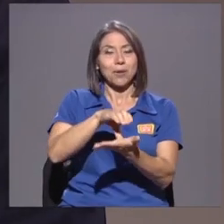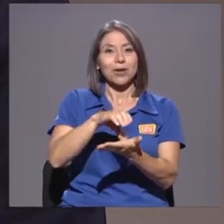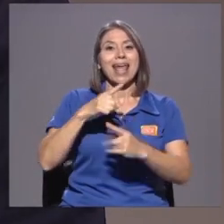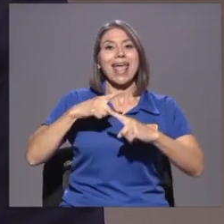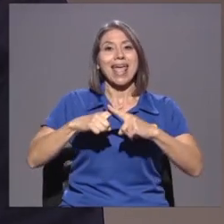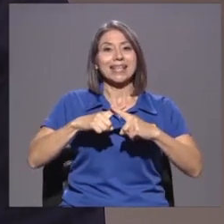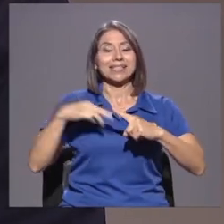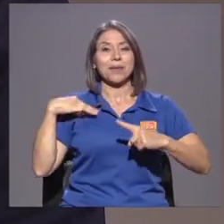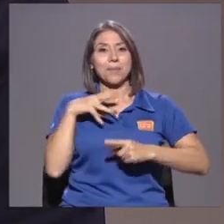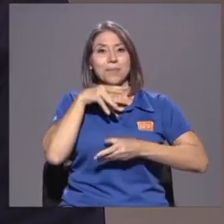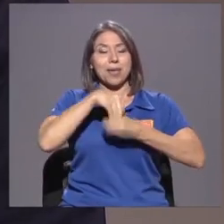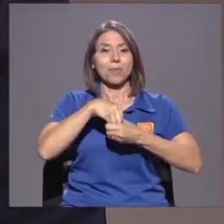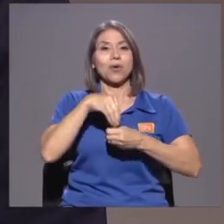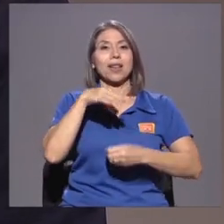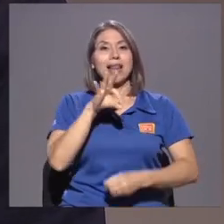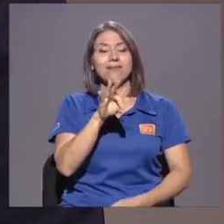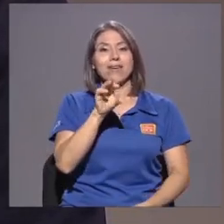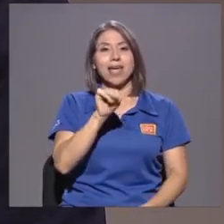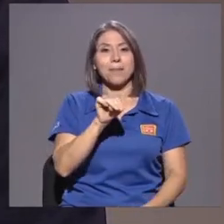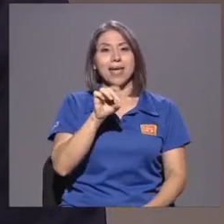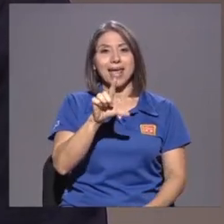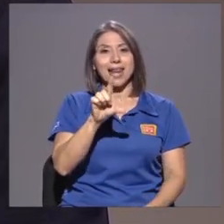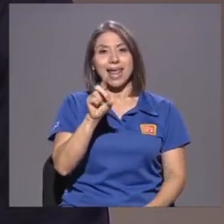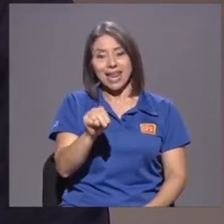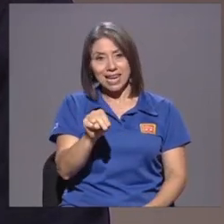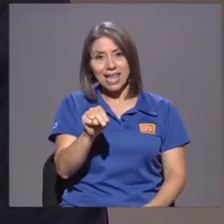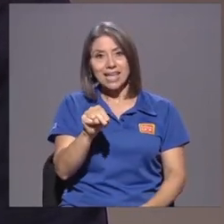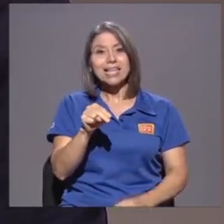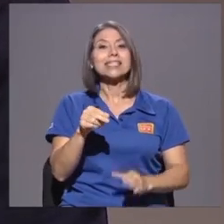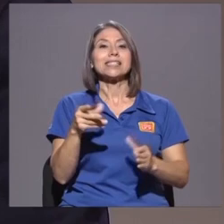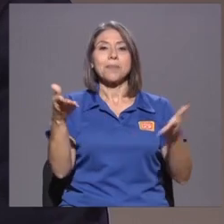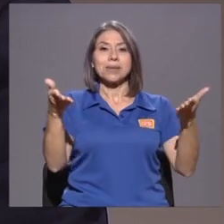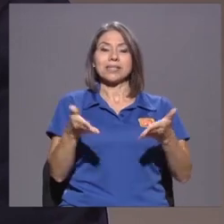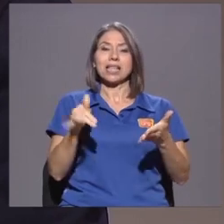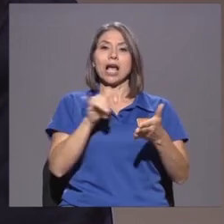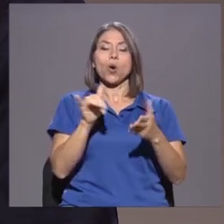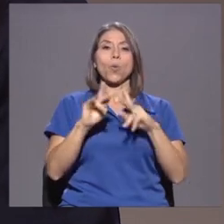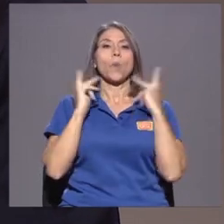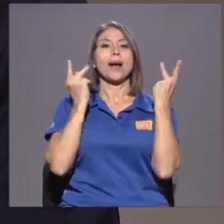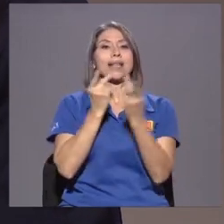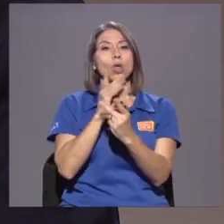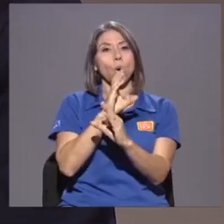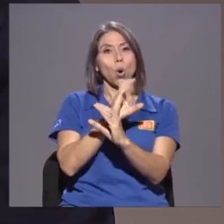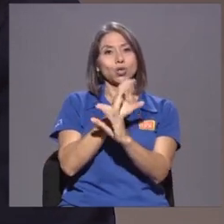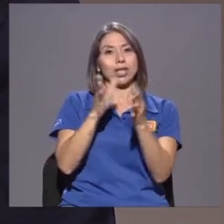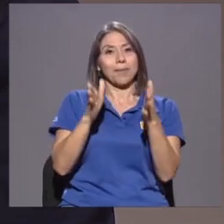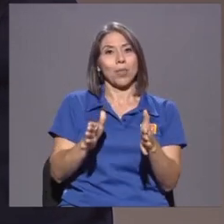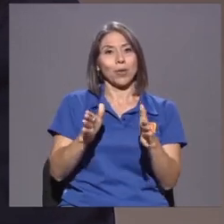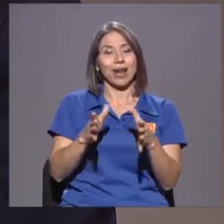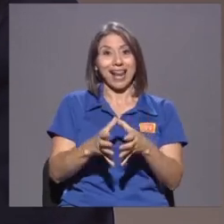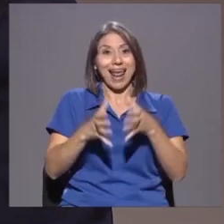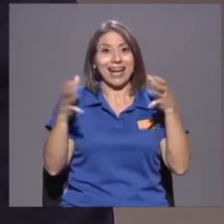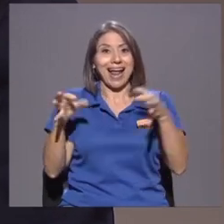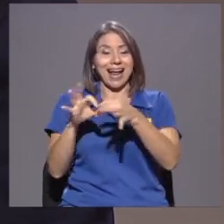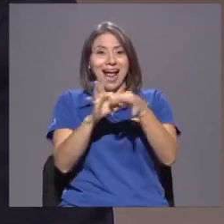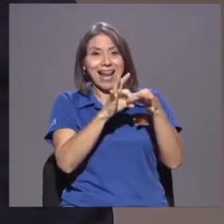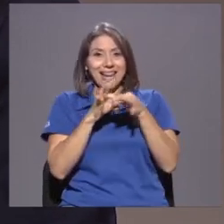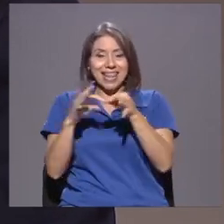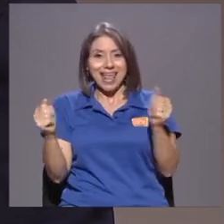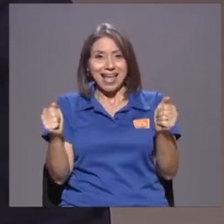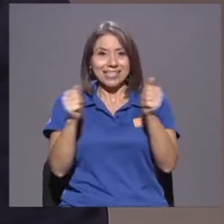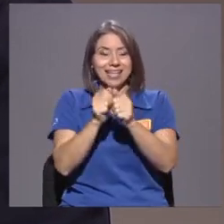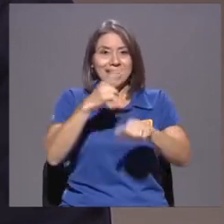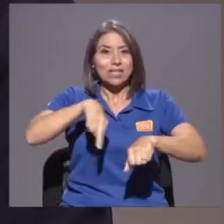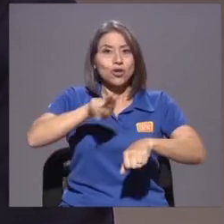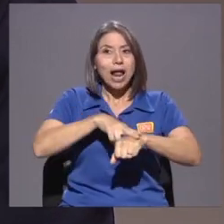presenta por un partido que realmente es conservador la gran alianza nacional gana y se ponen las según en la primera vuelta sin